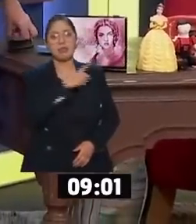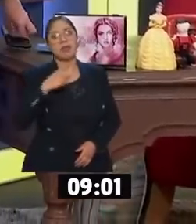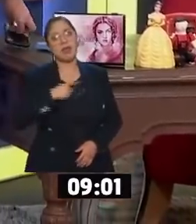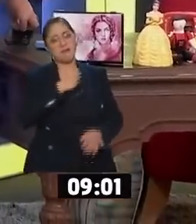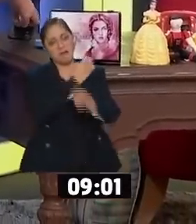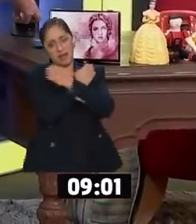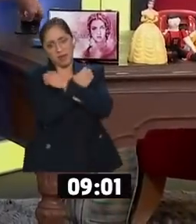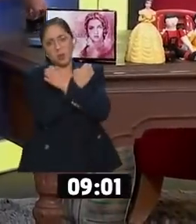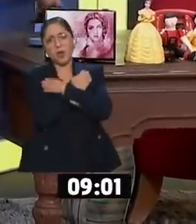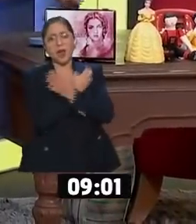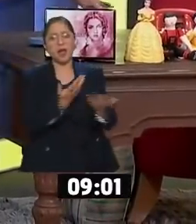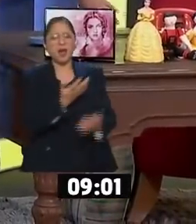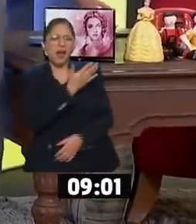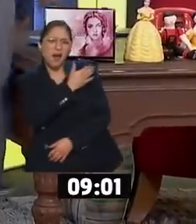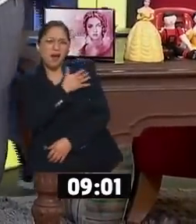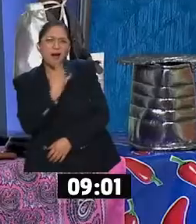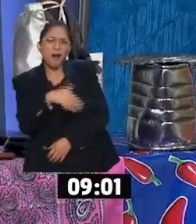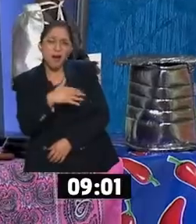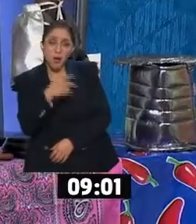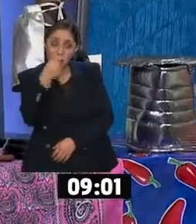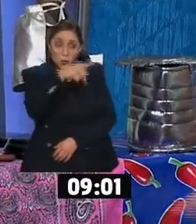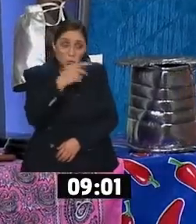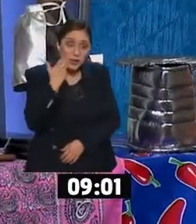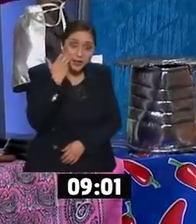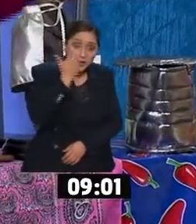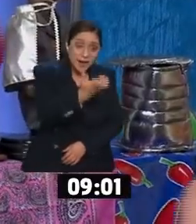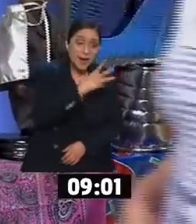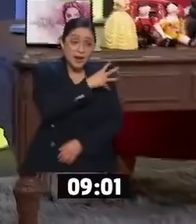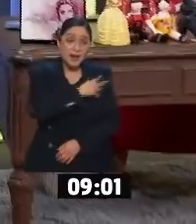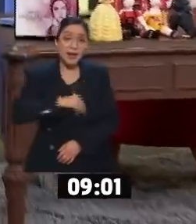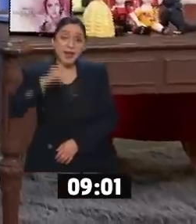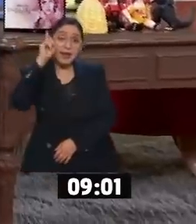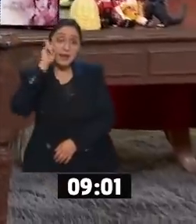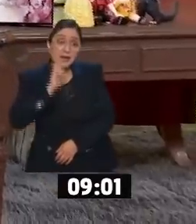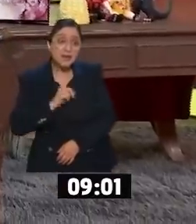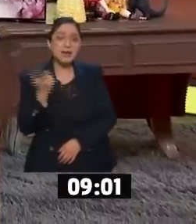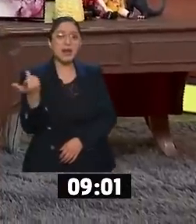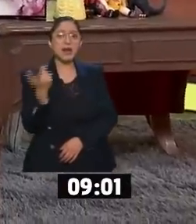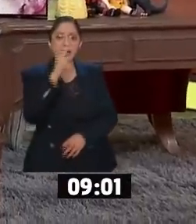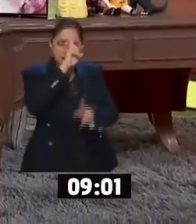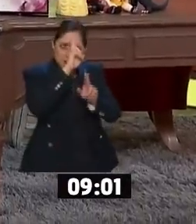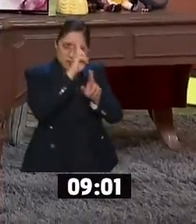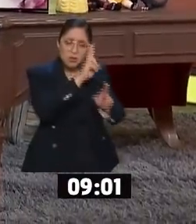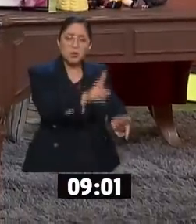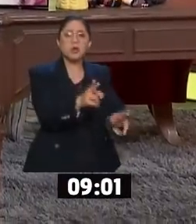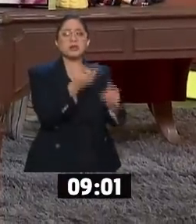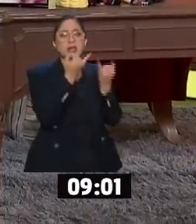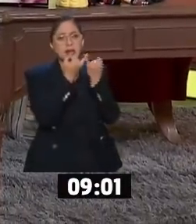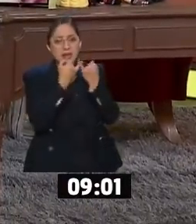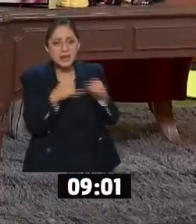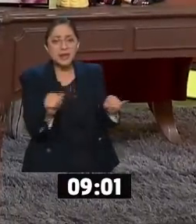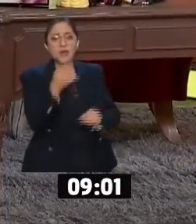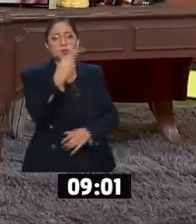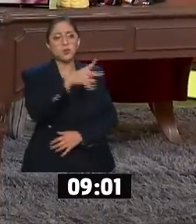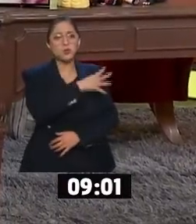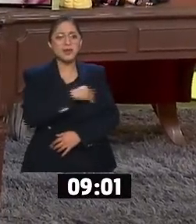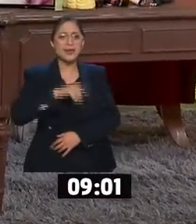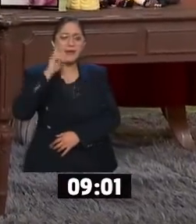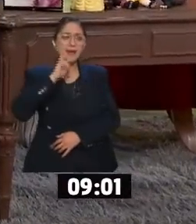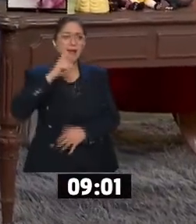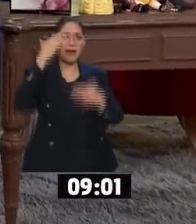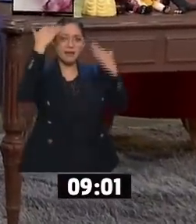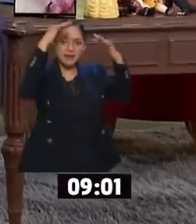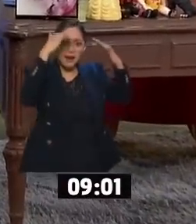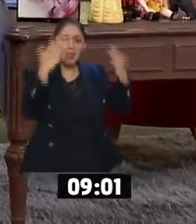Si quiere ver hijas respetuosas, señora, No, si quiere ver cállese. hijas independientes, Cállese, zángano, si quiere ver hijas cállese. grandes, usted